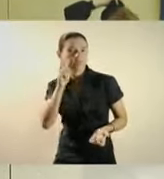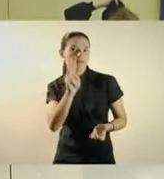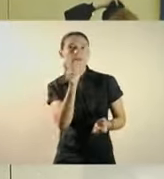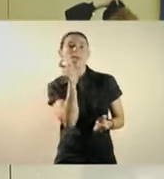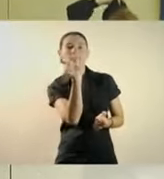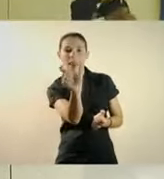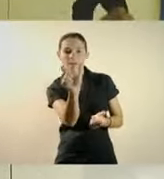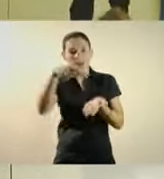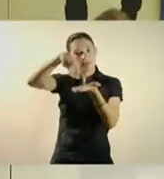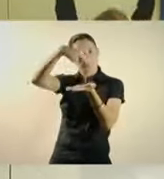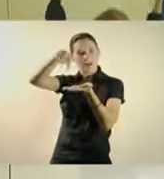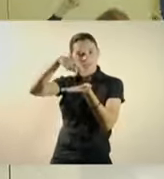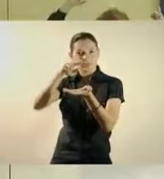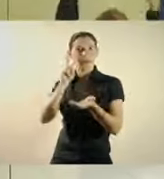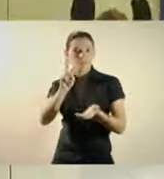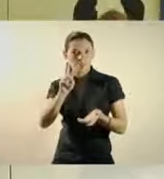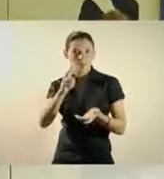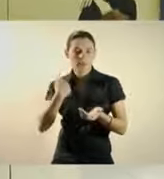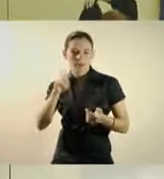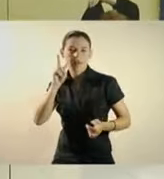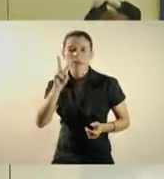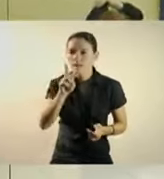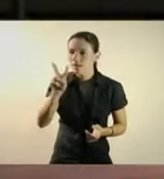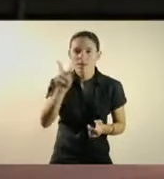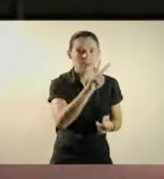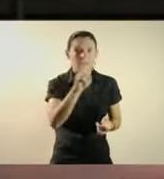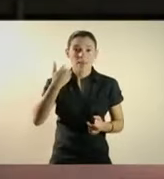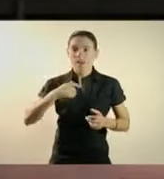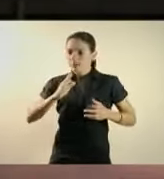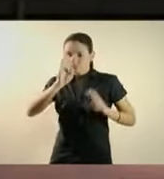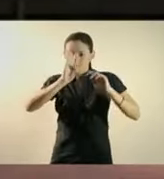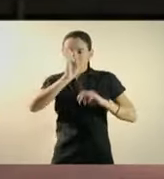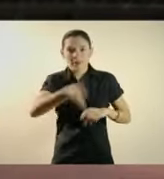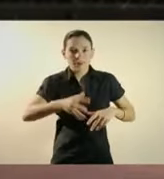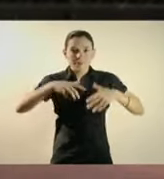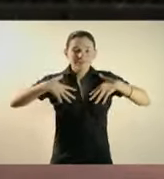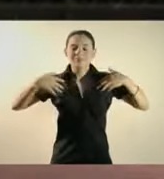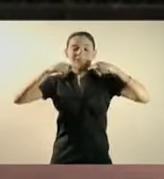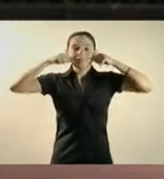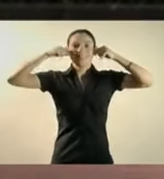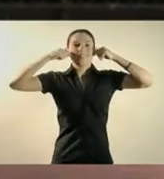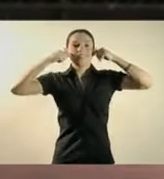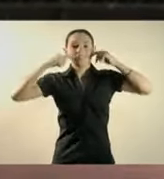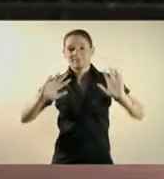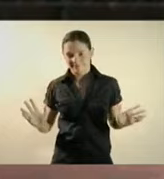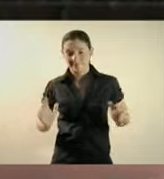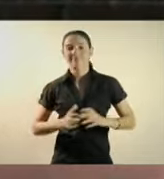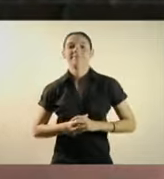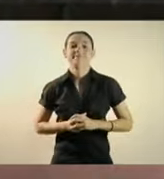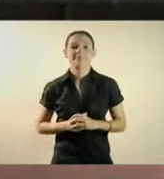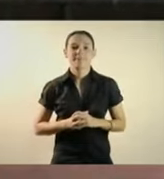dancing, o simplemente que lo vea por ahí, automáticamente salga una sonrisa de su cara.